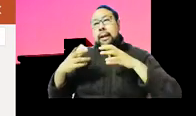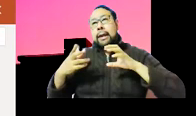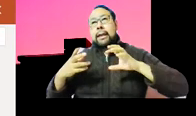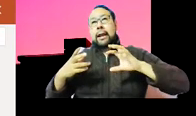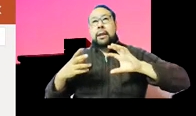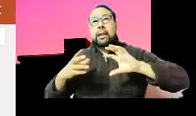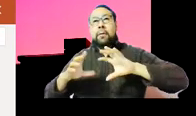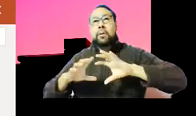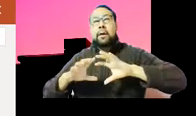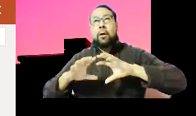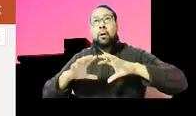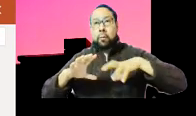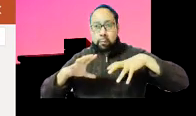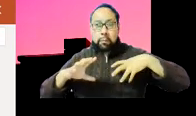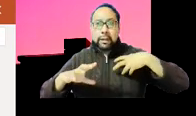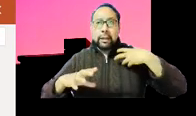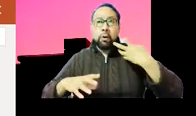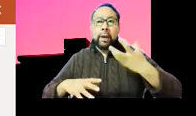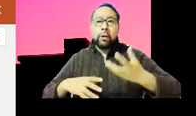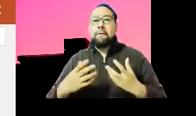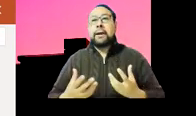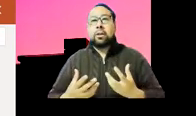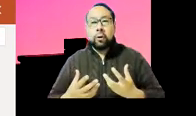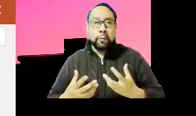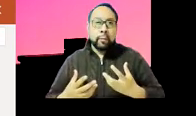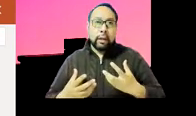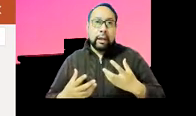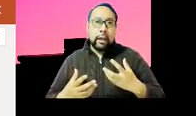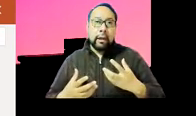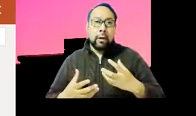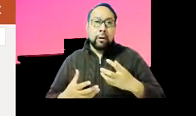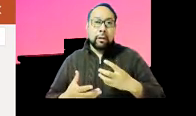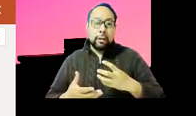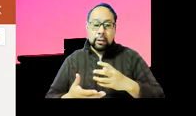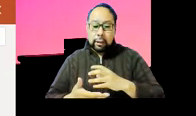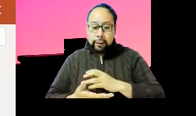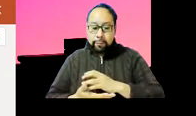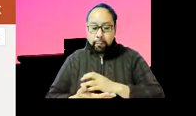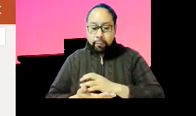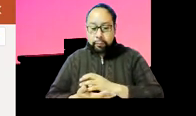verbal generalmente la vamos a ver o va a tener un mayor efecto en